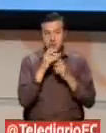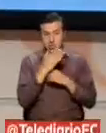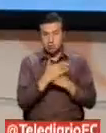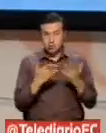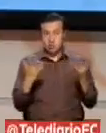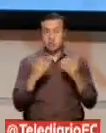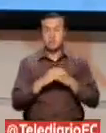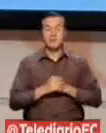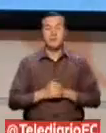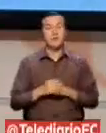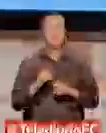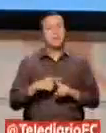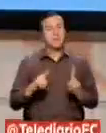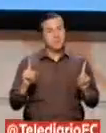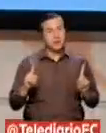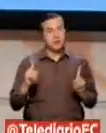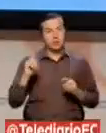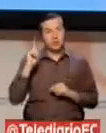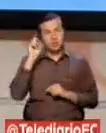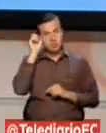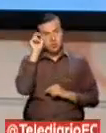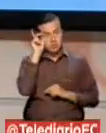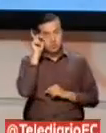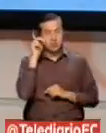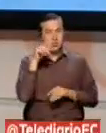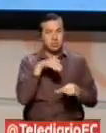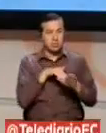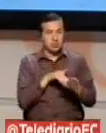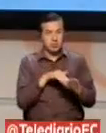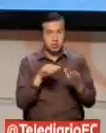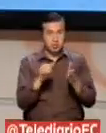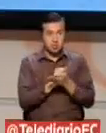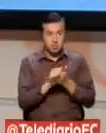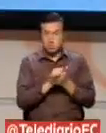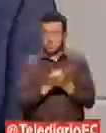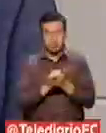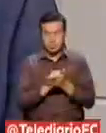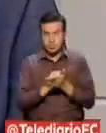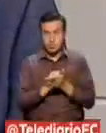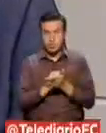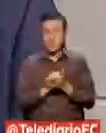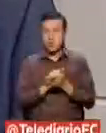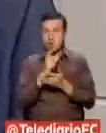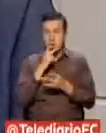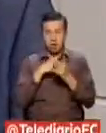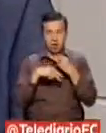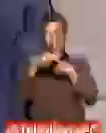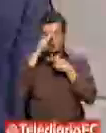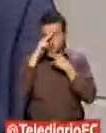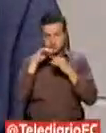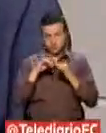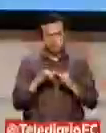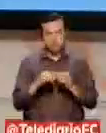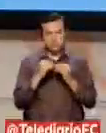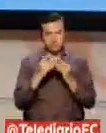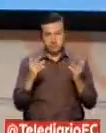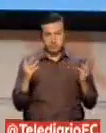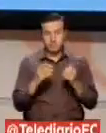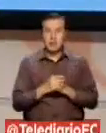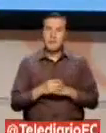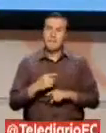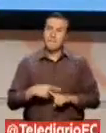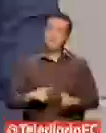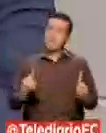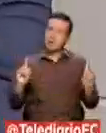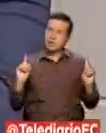sobre ese contenido. Simplemente una reacción, porque no te da la garantía de que sea borrada. Es decir, la noticia falsa sobrevive, permanece. Correcto, correcto. Sin